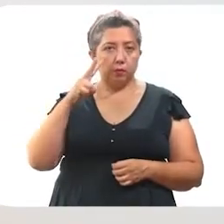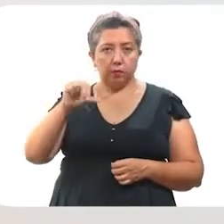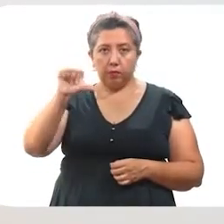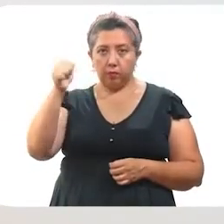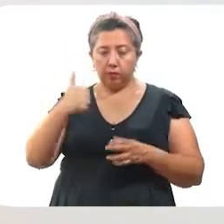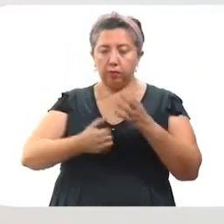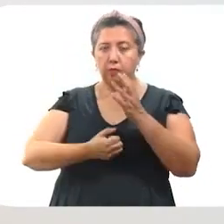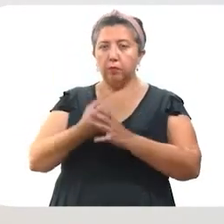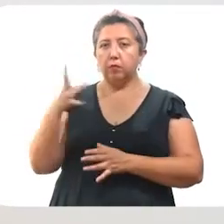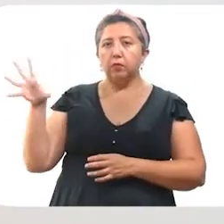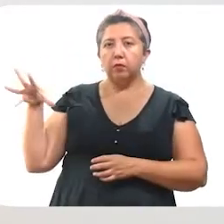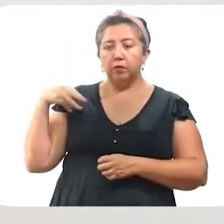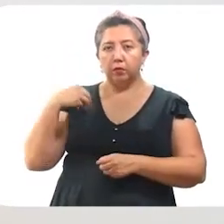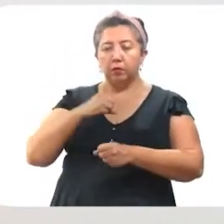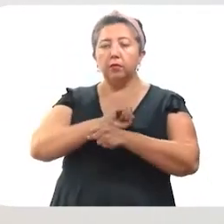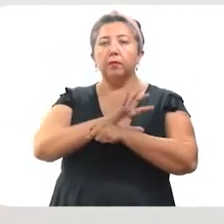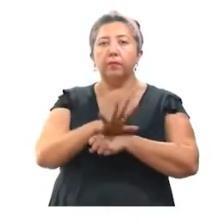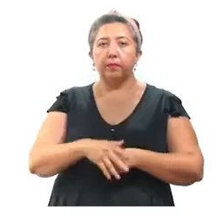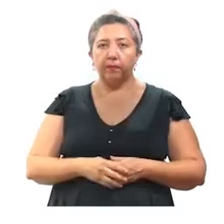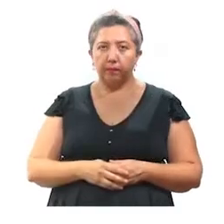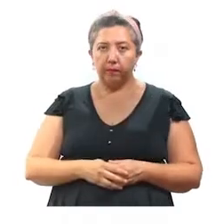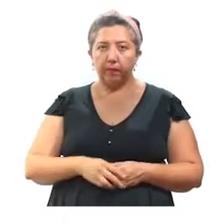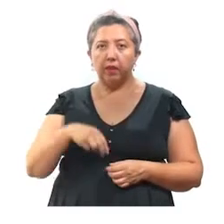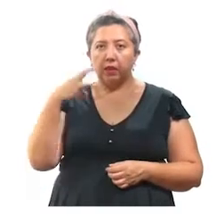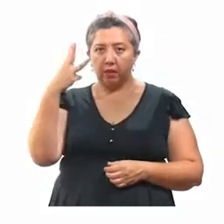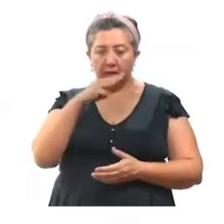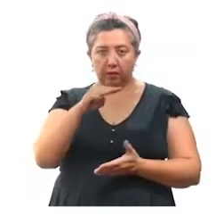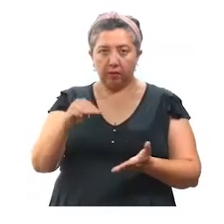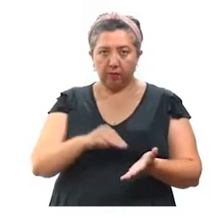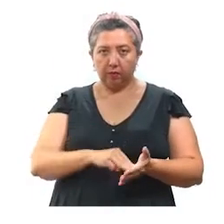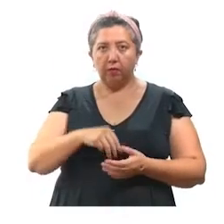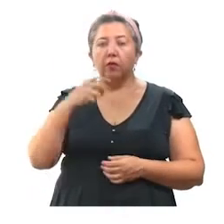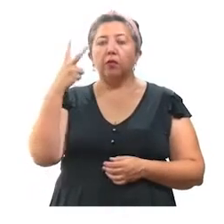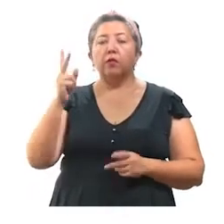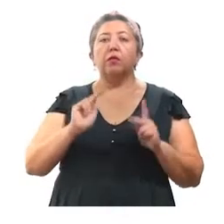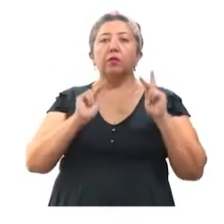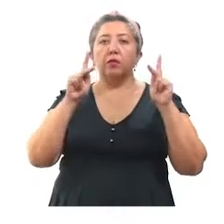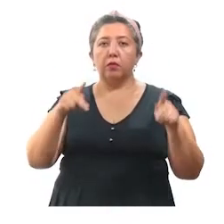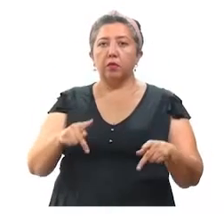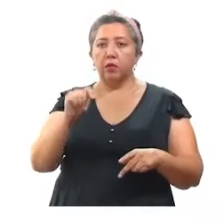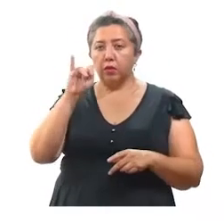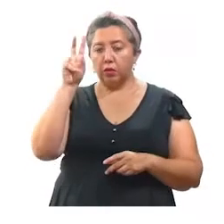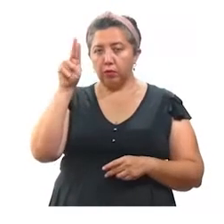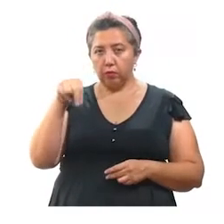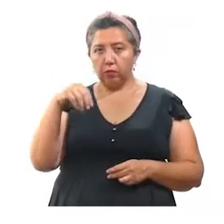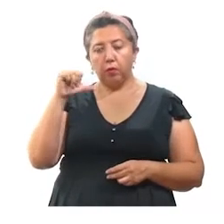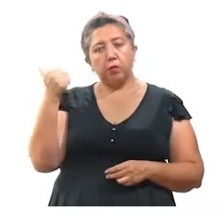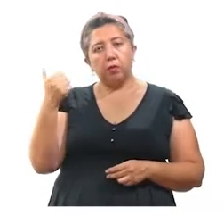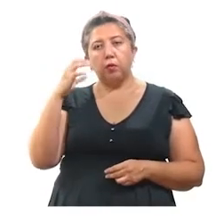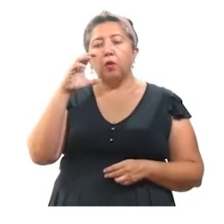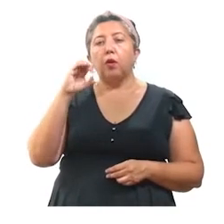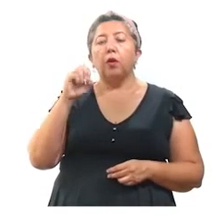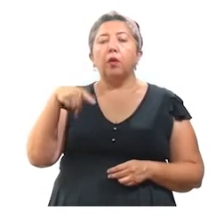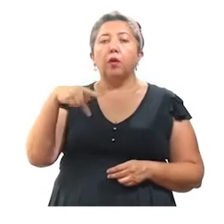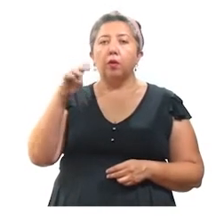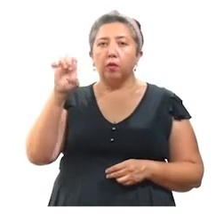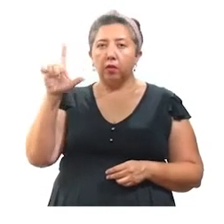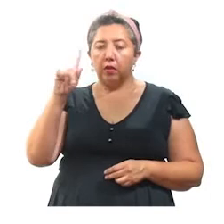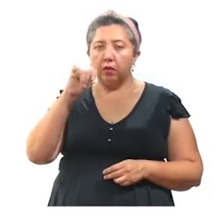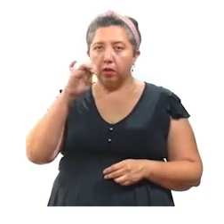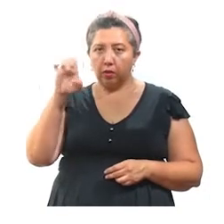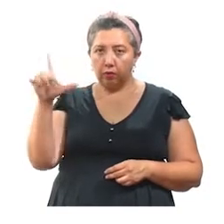11 nuevos contagios de coronavirus 3 en medio de dos en progreso y tinum uno en conkal samahil